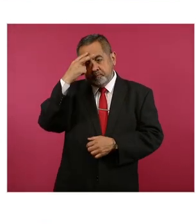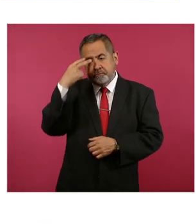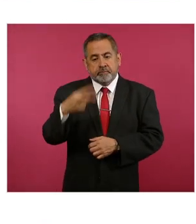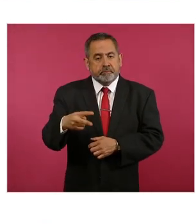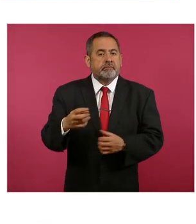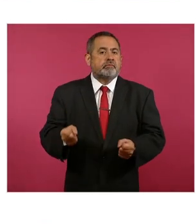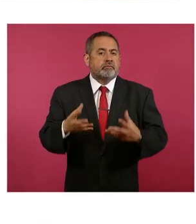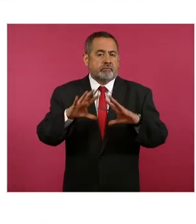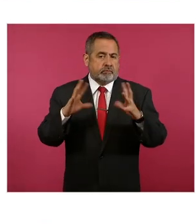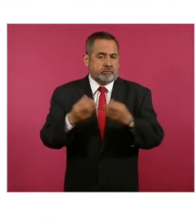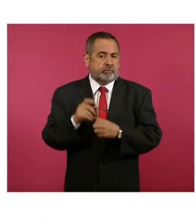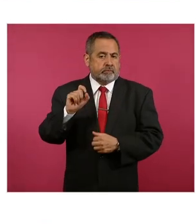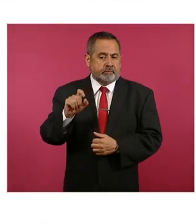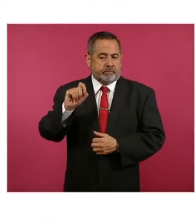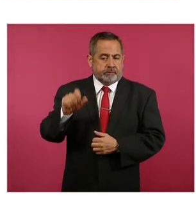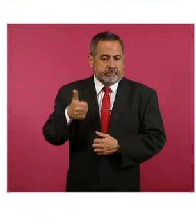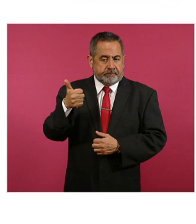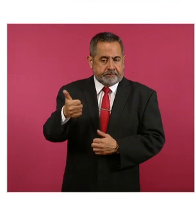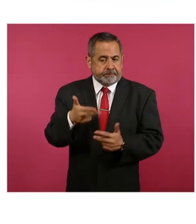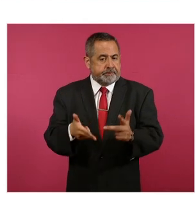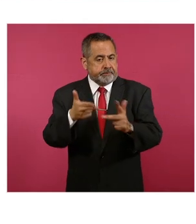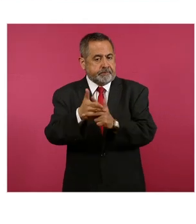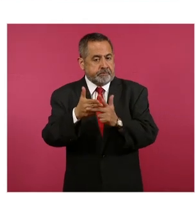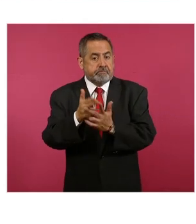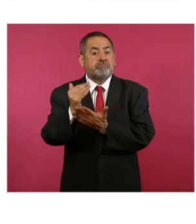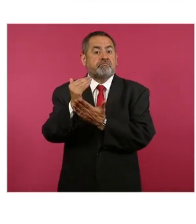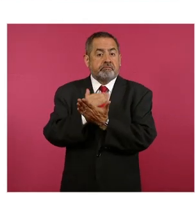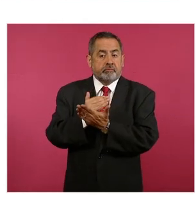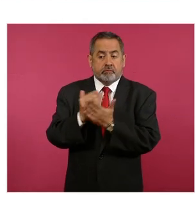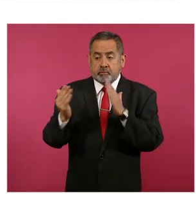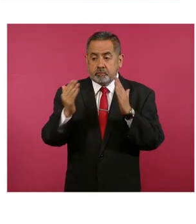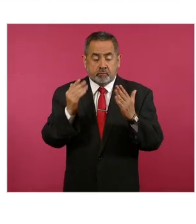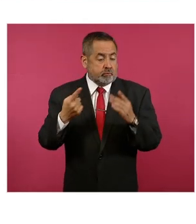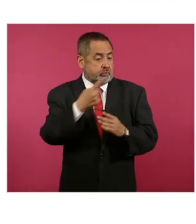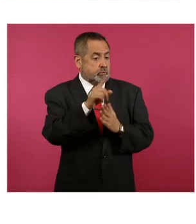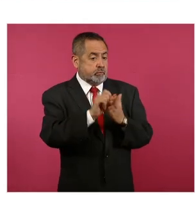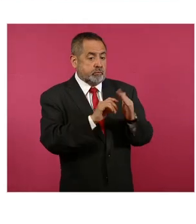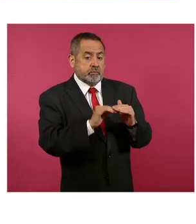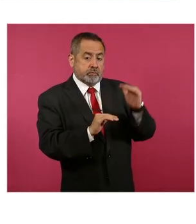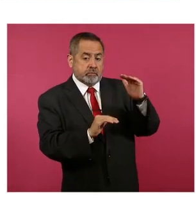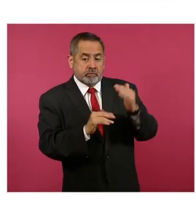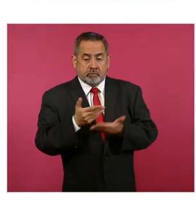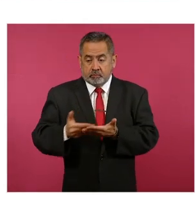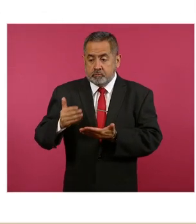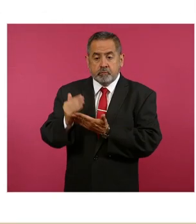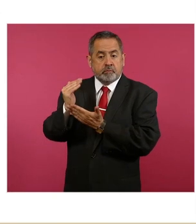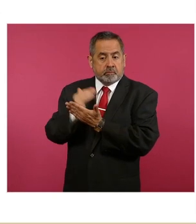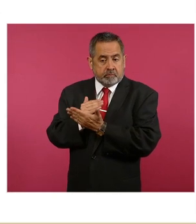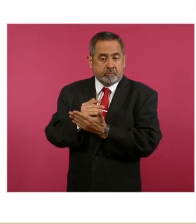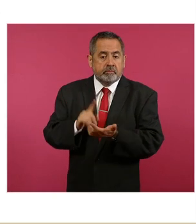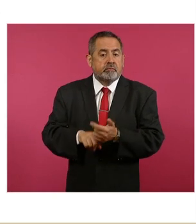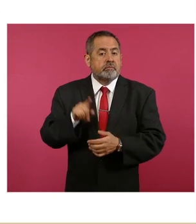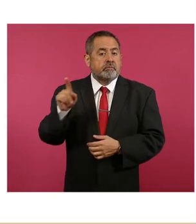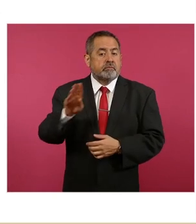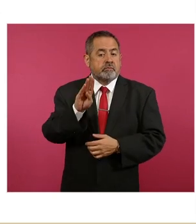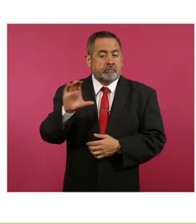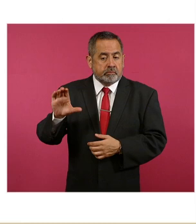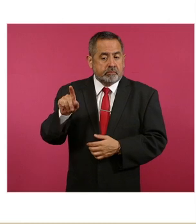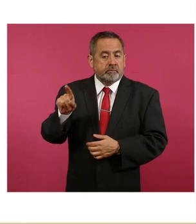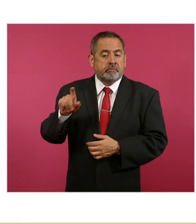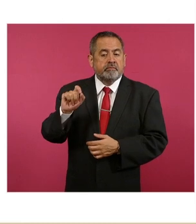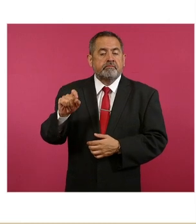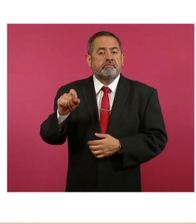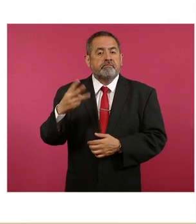fueron 26 homicidios menos que el mes anterior. Adelante. En Baja California, 23